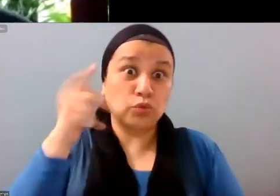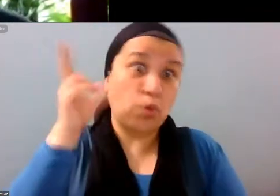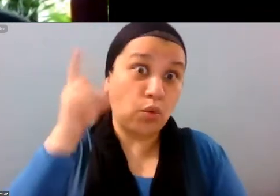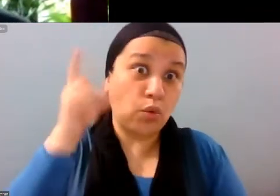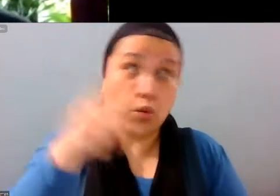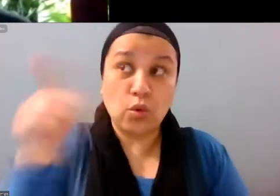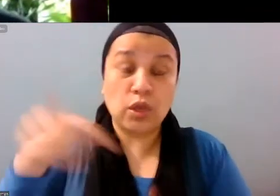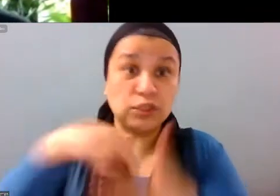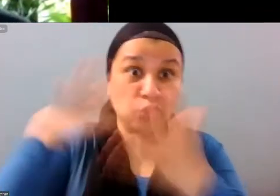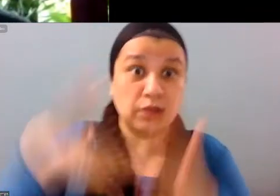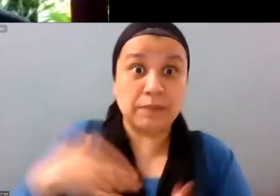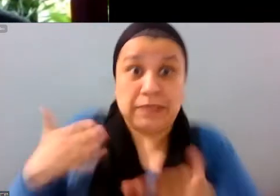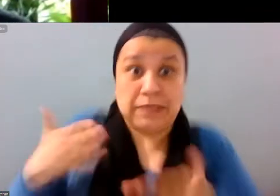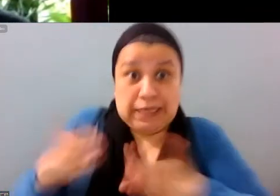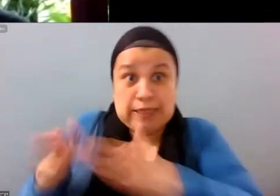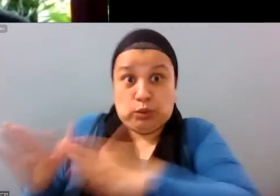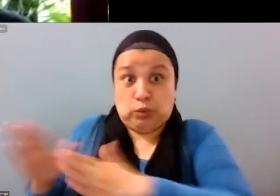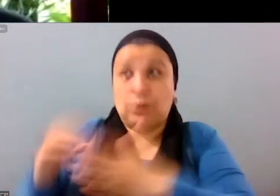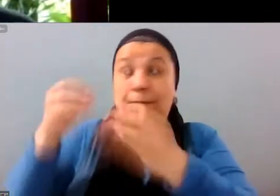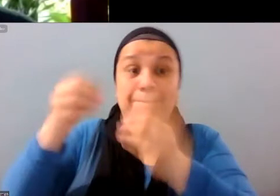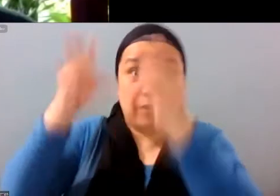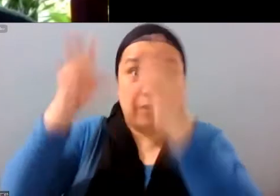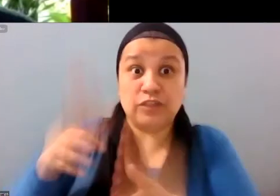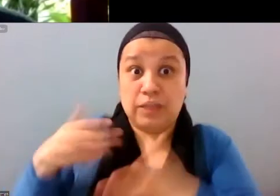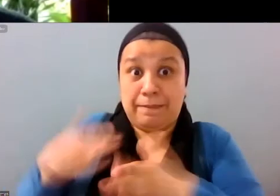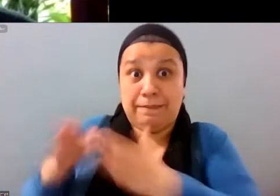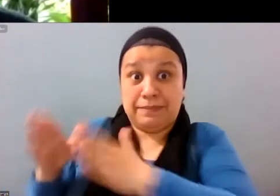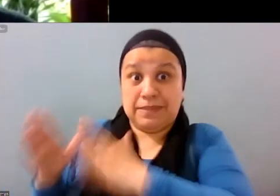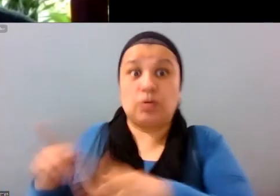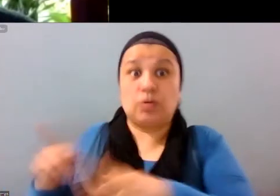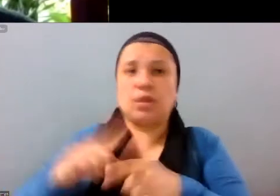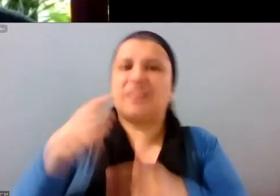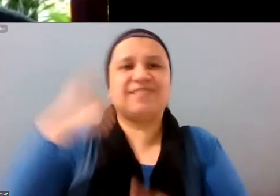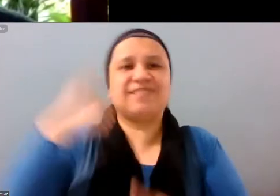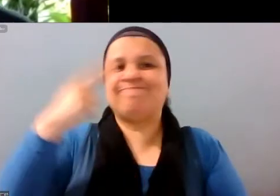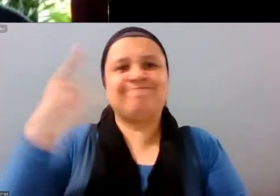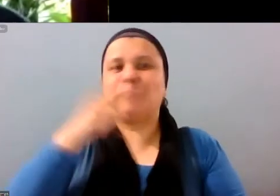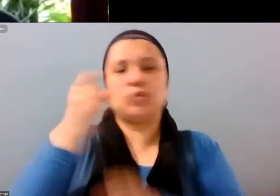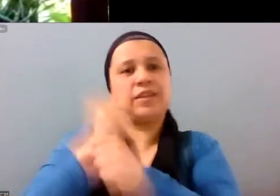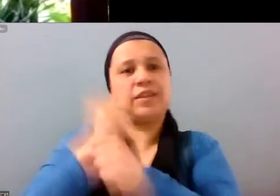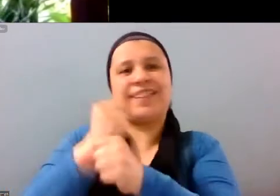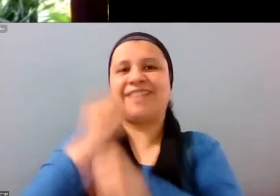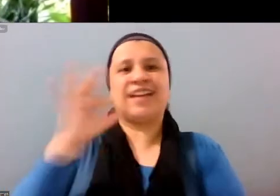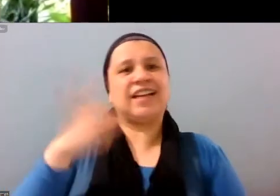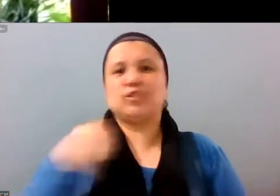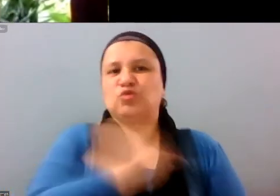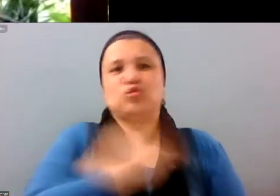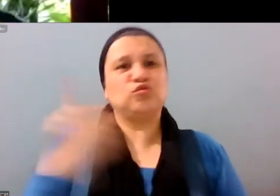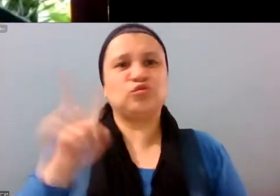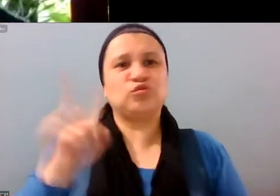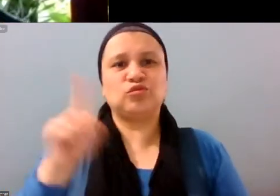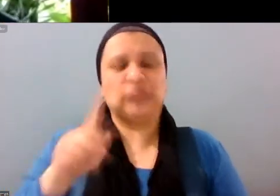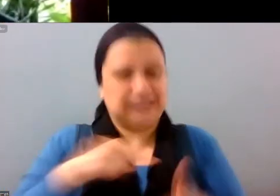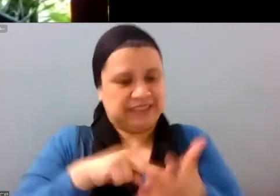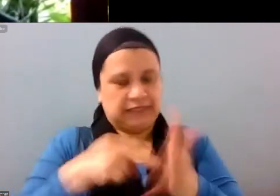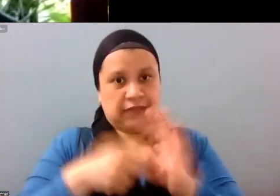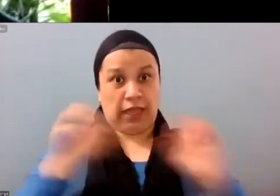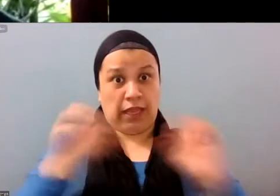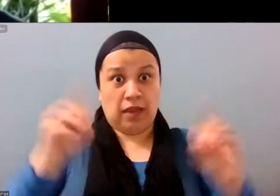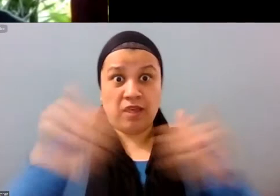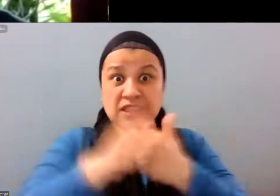realmente eso nos lleva a la reflexión de que no estamos haciendo las cosas bien la educación a distancia no es